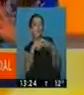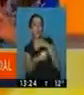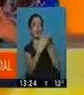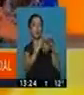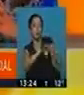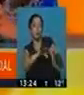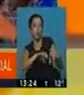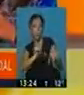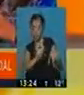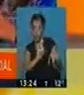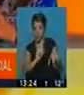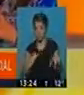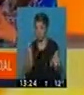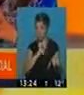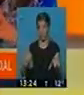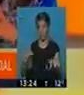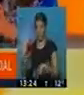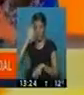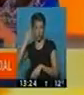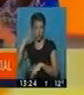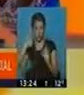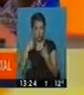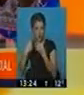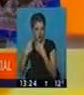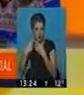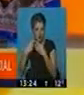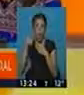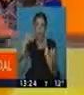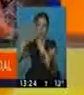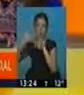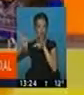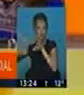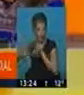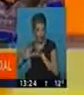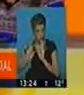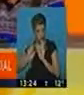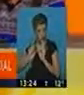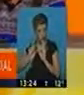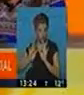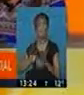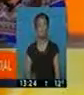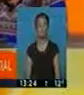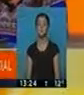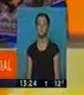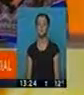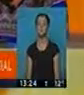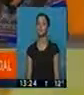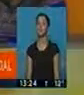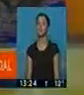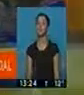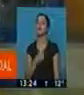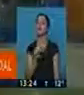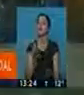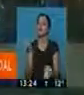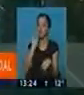tampoco la Unión Europea estaba lista para ninguna negociación por separado en ese momento. Lo que yo quiero agregar a la conversación